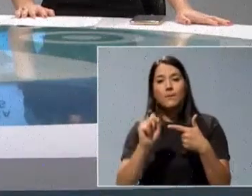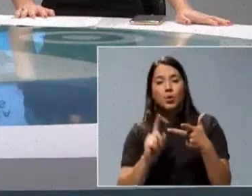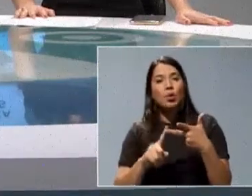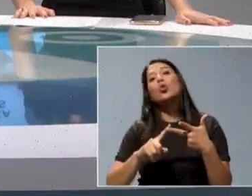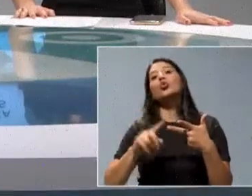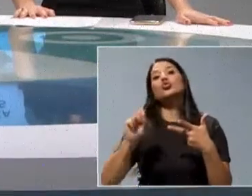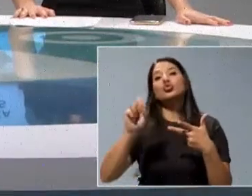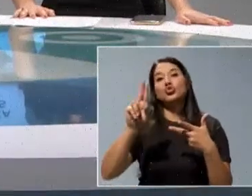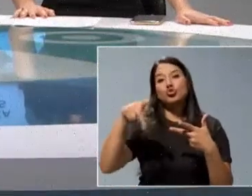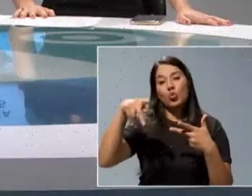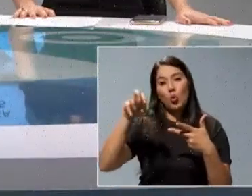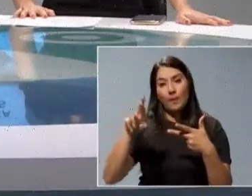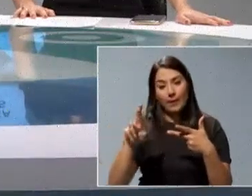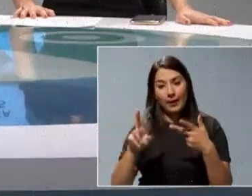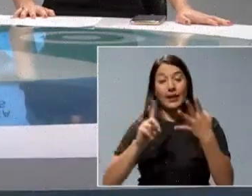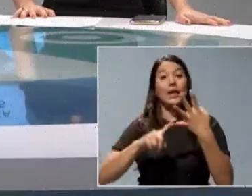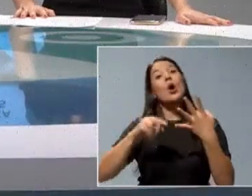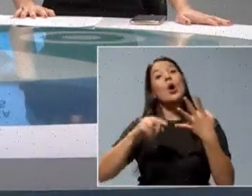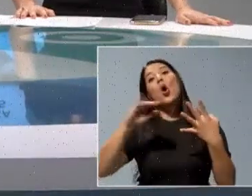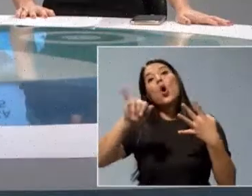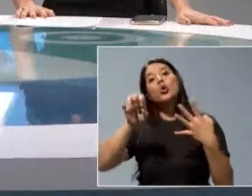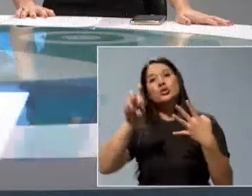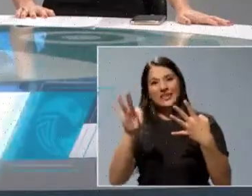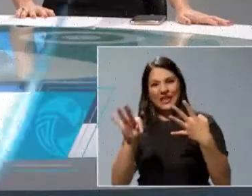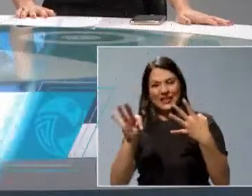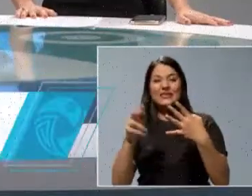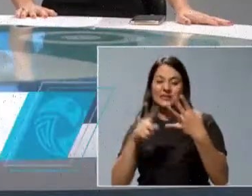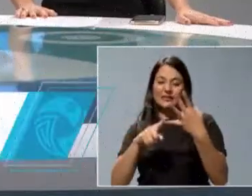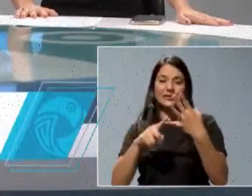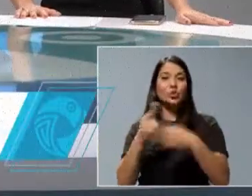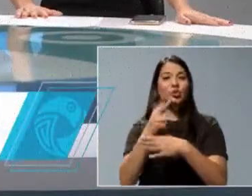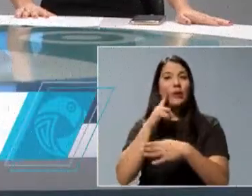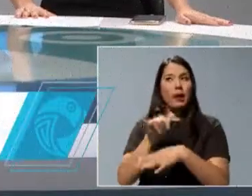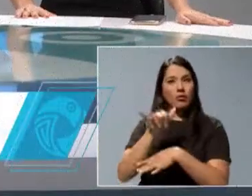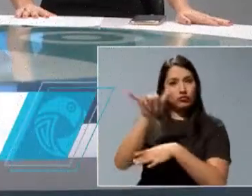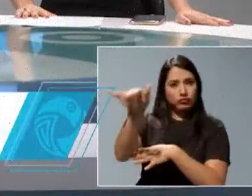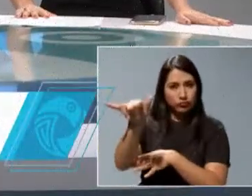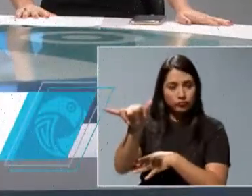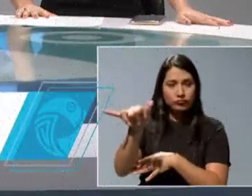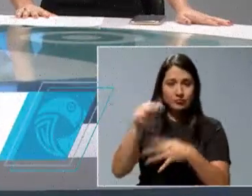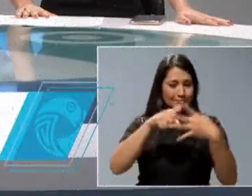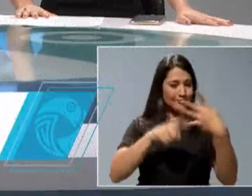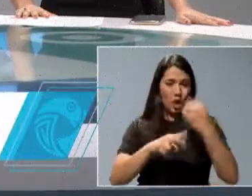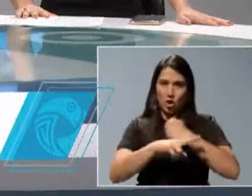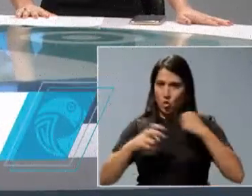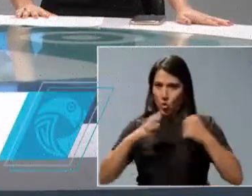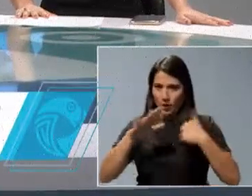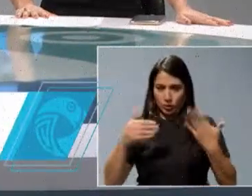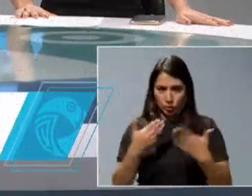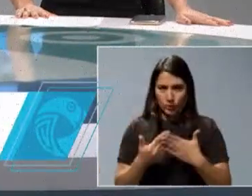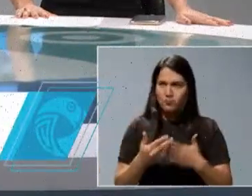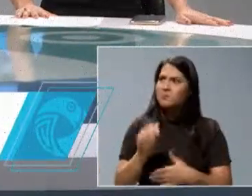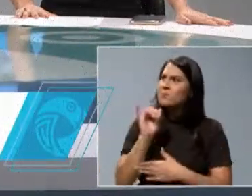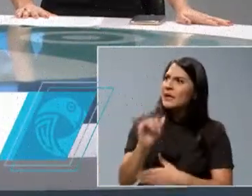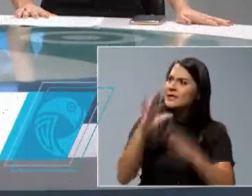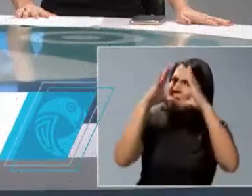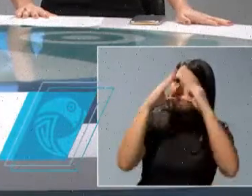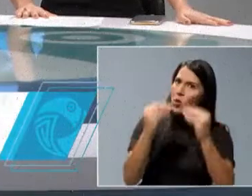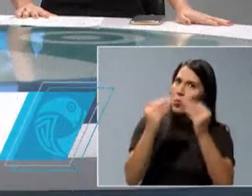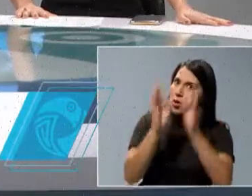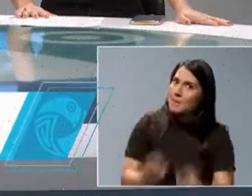la gasolina que se utiliza o el combustible que se utiliza para la aviación. Justamente ese dato es un dato clave para mí en